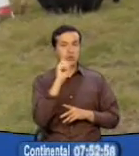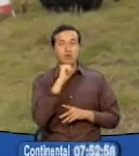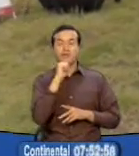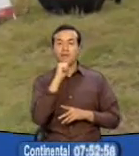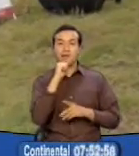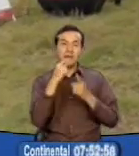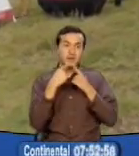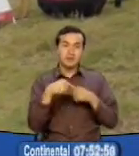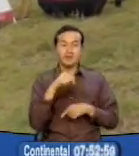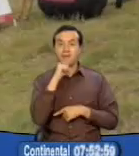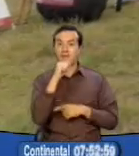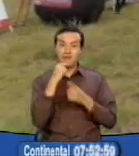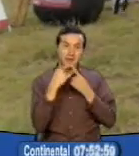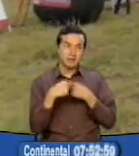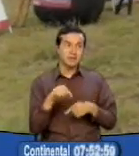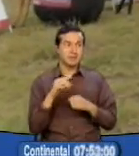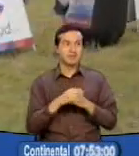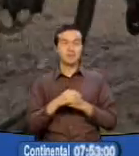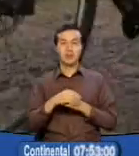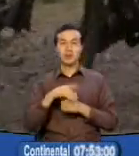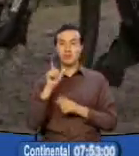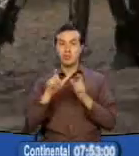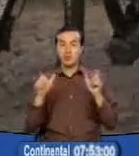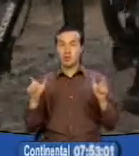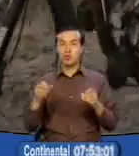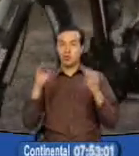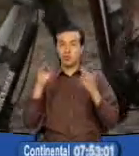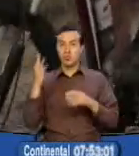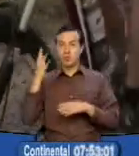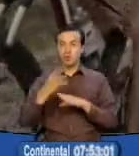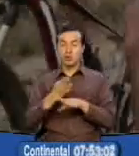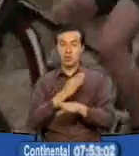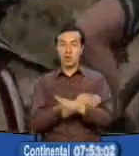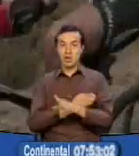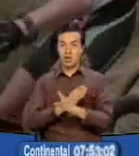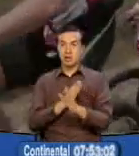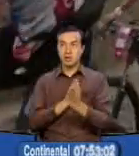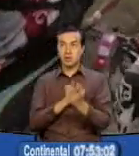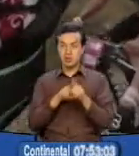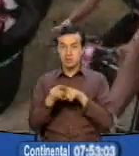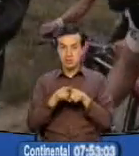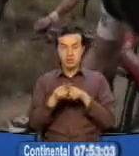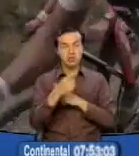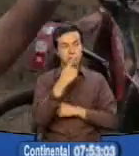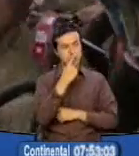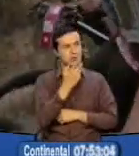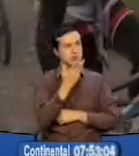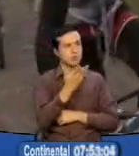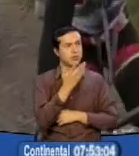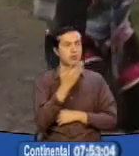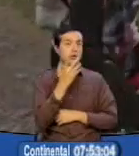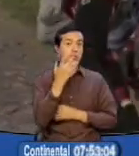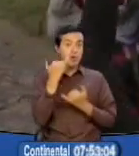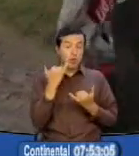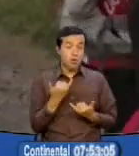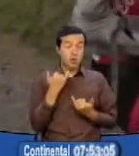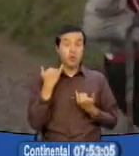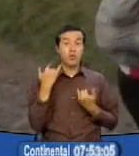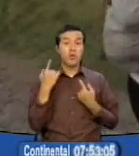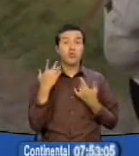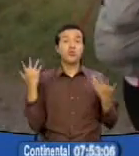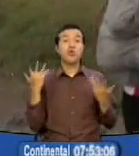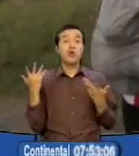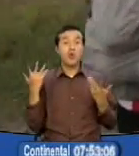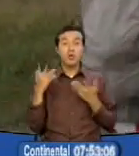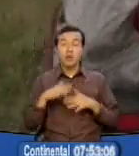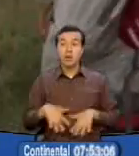te lo puedo decir, realmente lo comunicamos a los participantes 4 días antes de la competición. Me pareció muy interesante, nadie conoce con tiempo de anticipación dónde